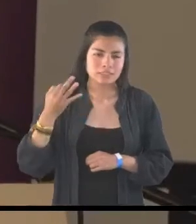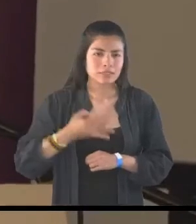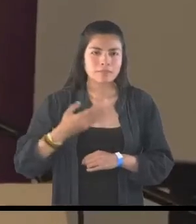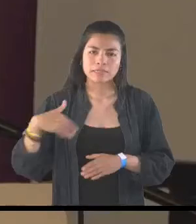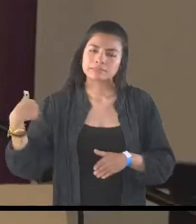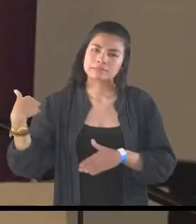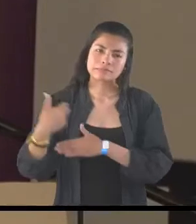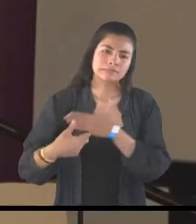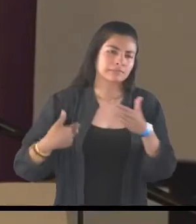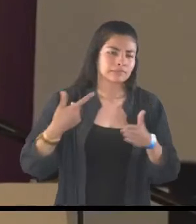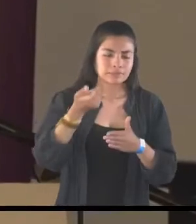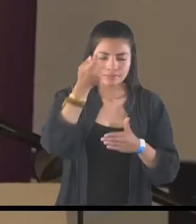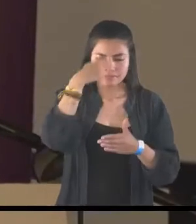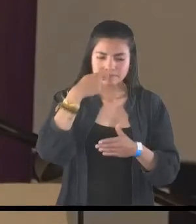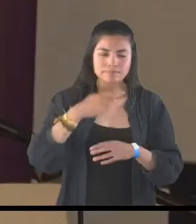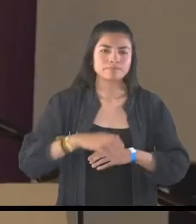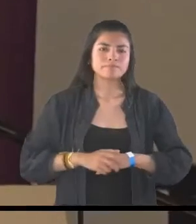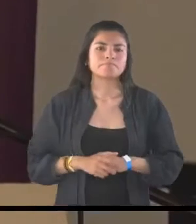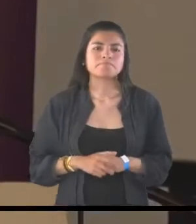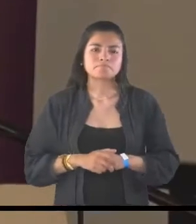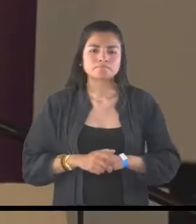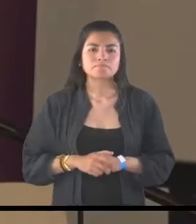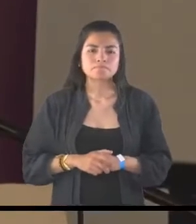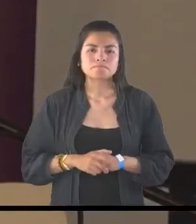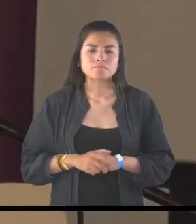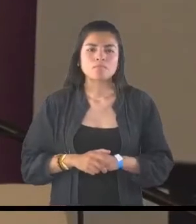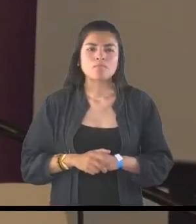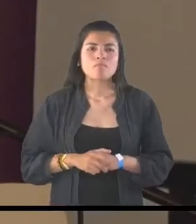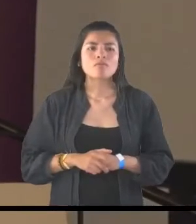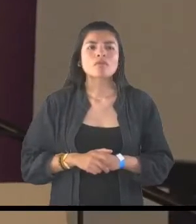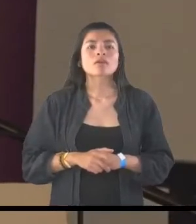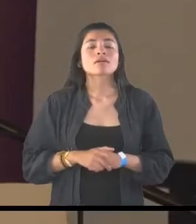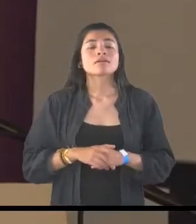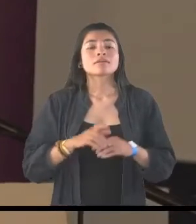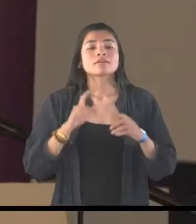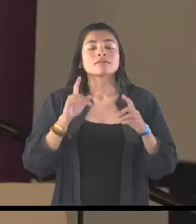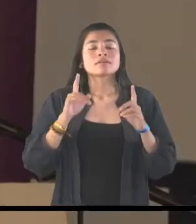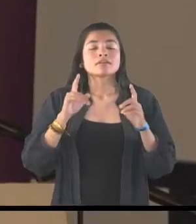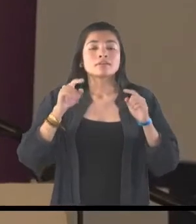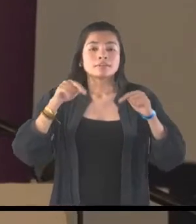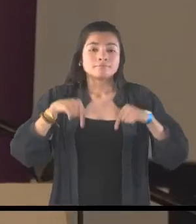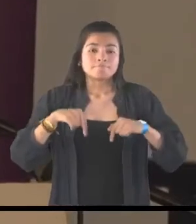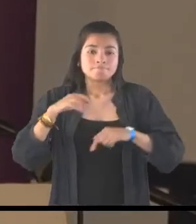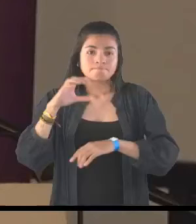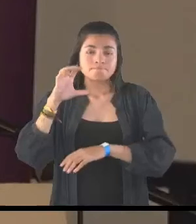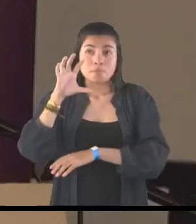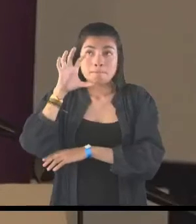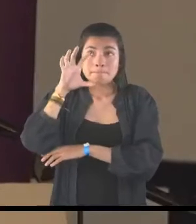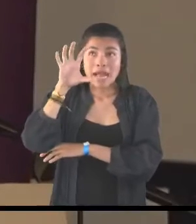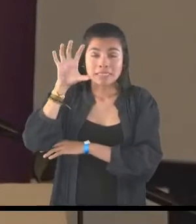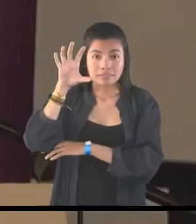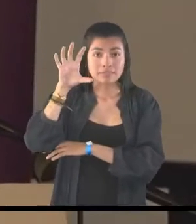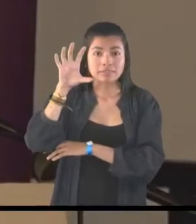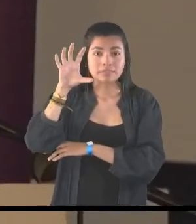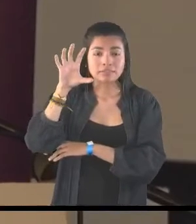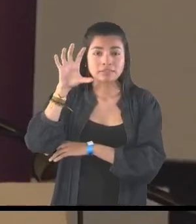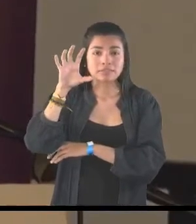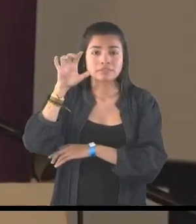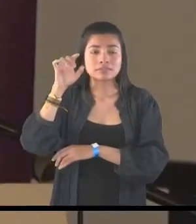damos, porque si hay un país en el que la gente ha